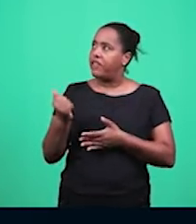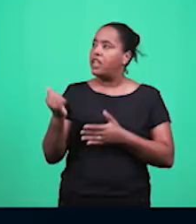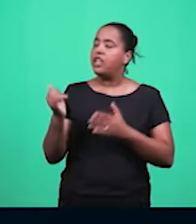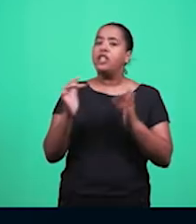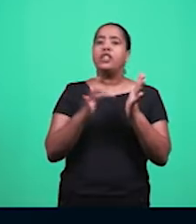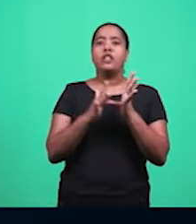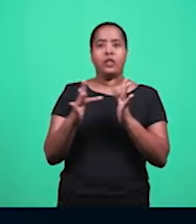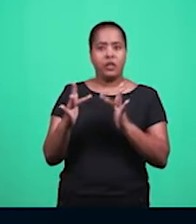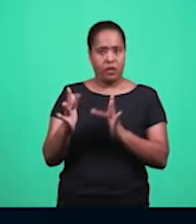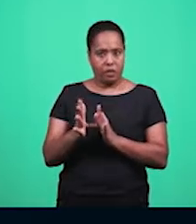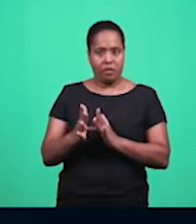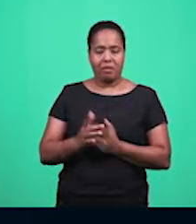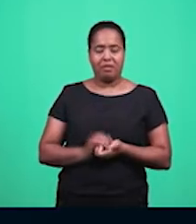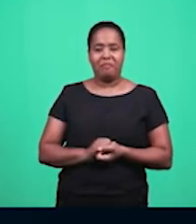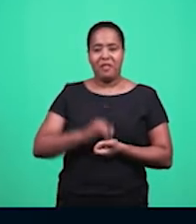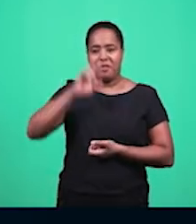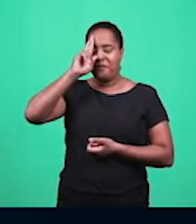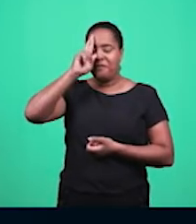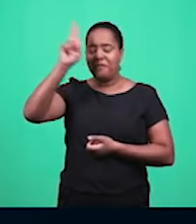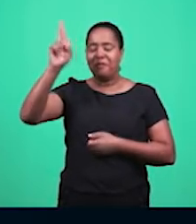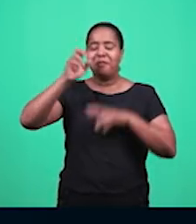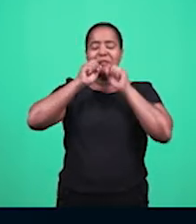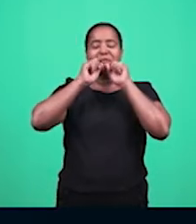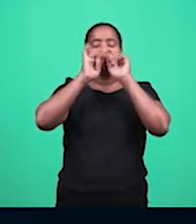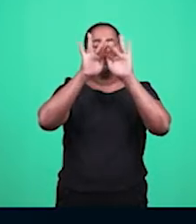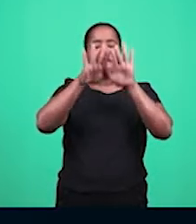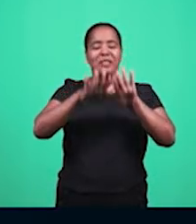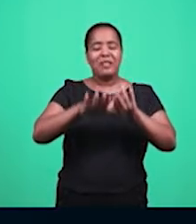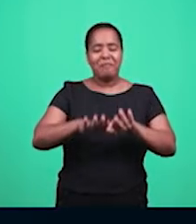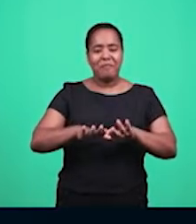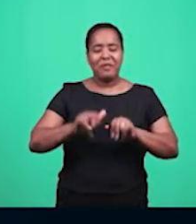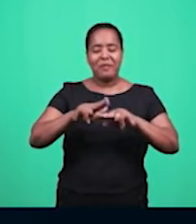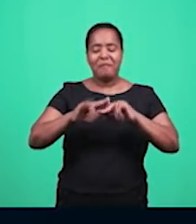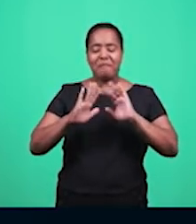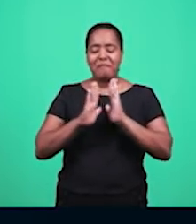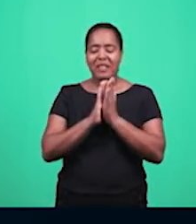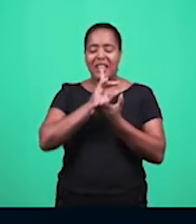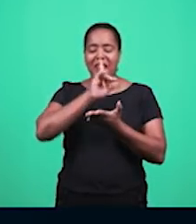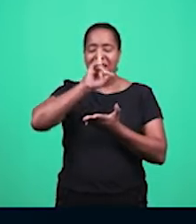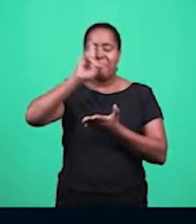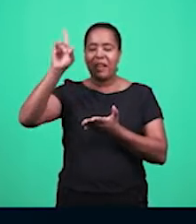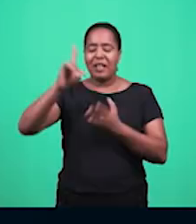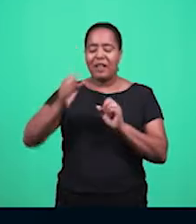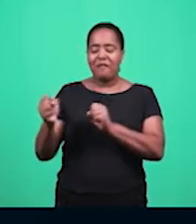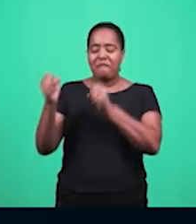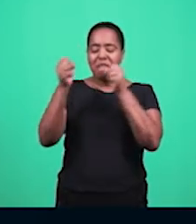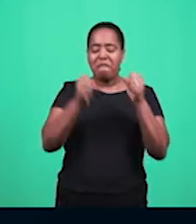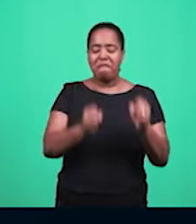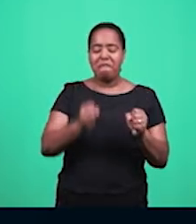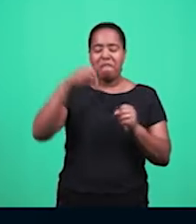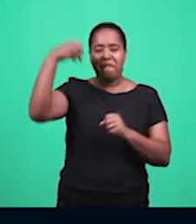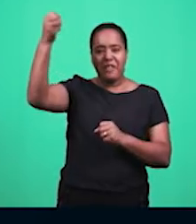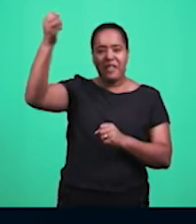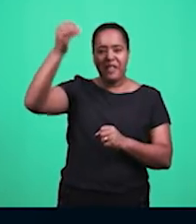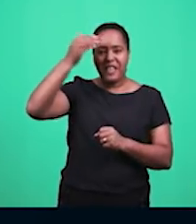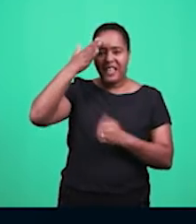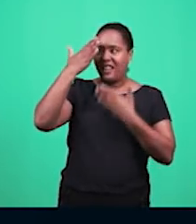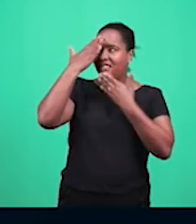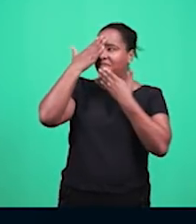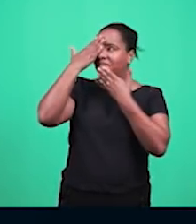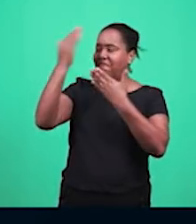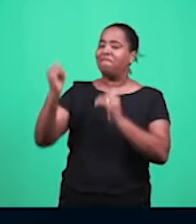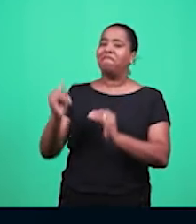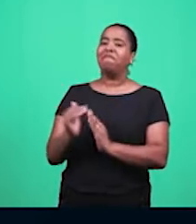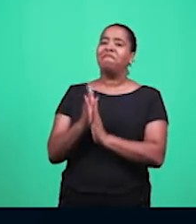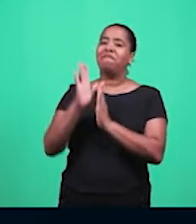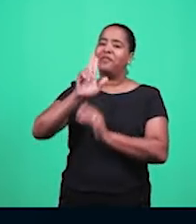jesús que el señor nos bendiga por su palabra por su poder por su gracia gracias a dios